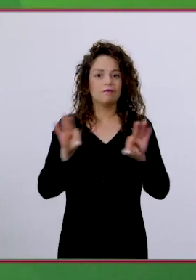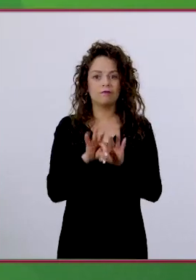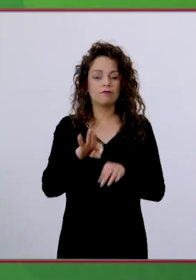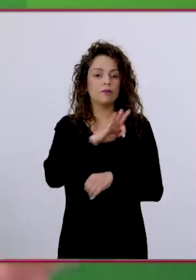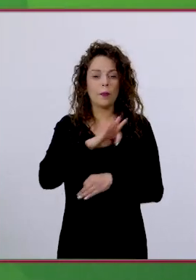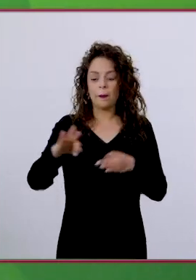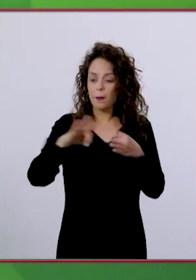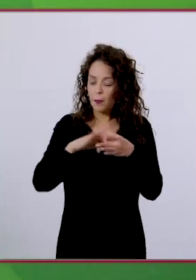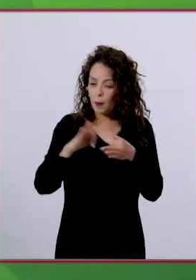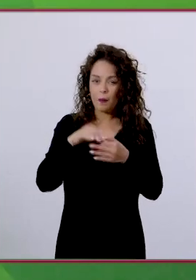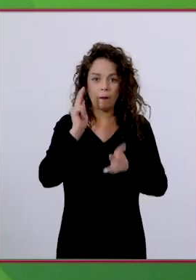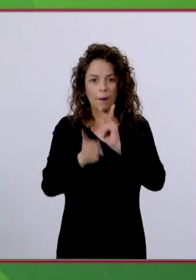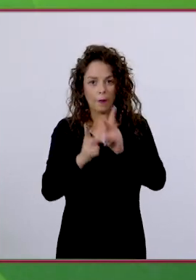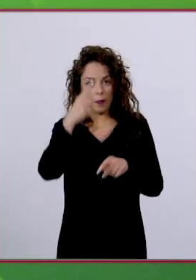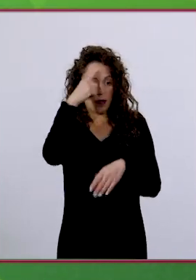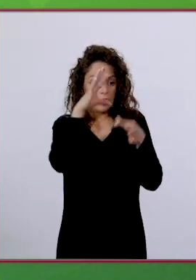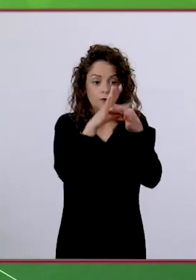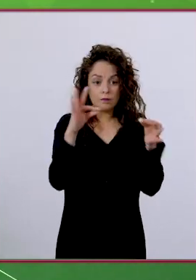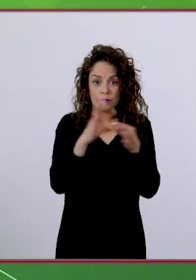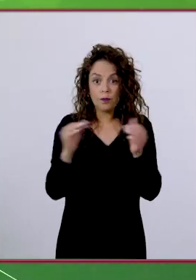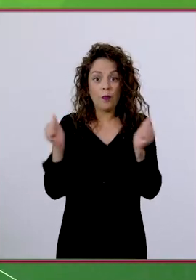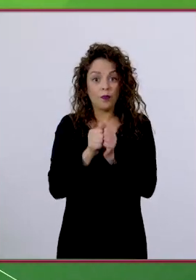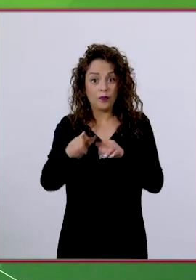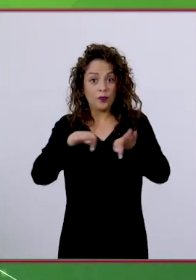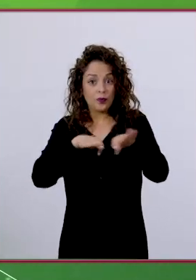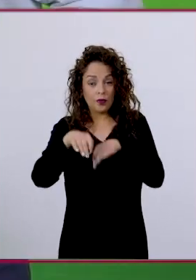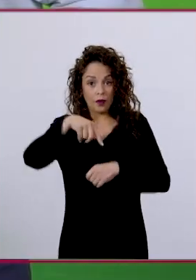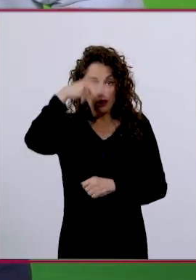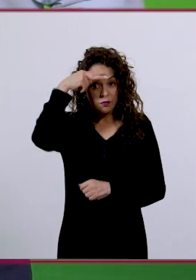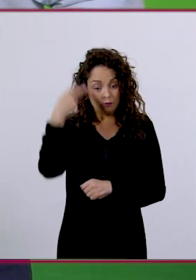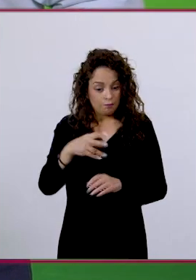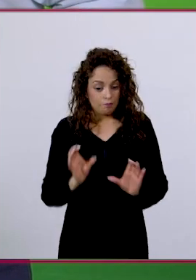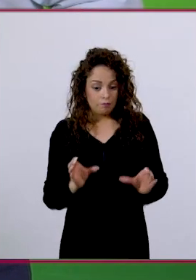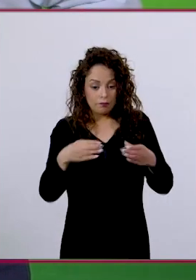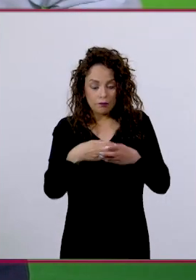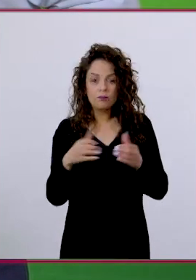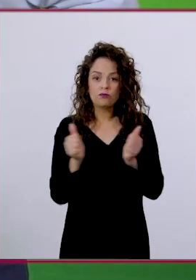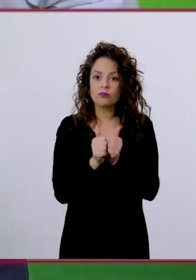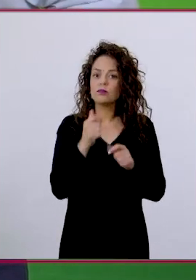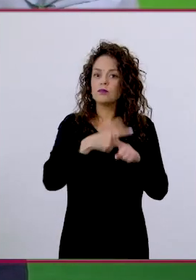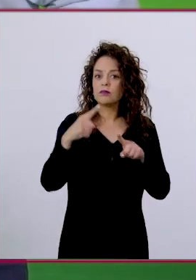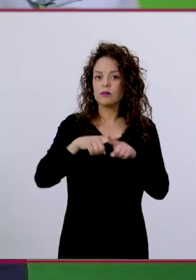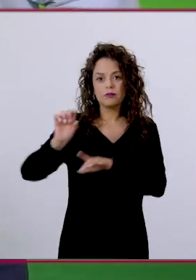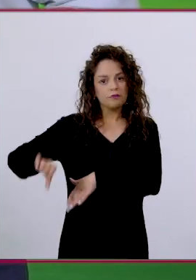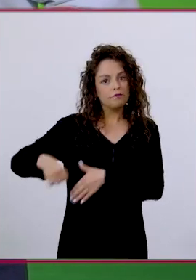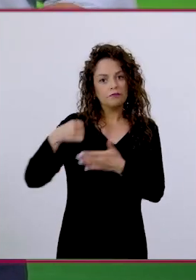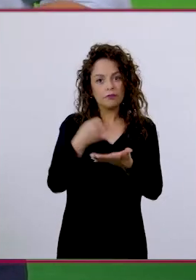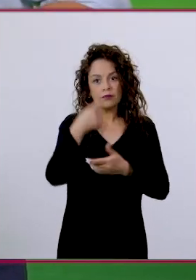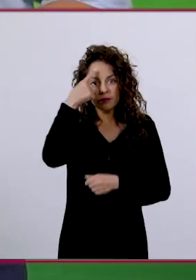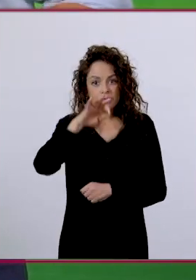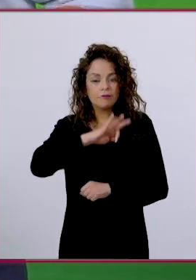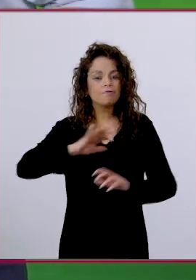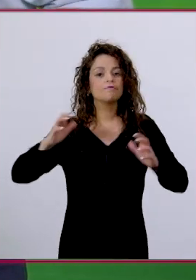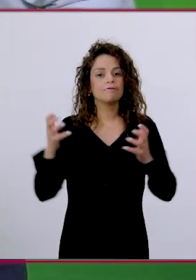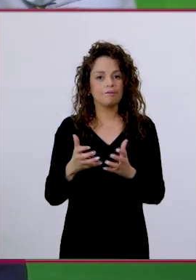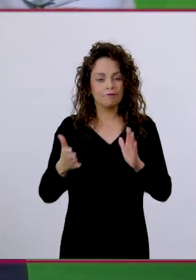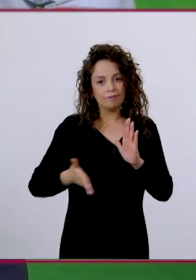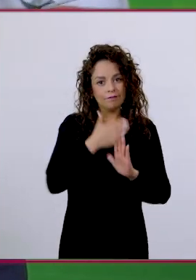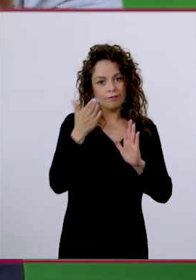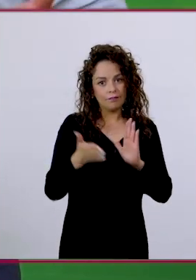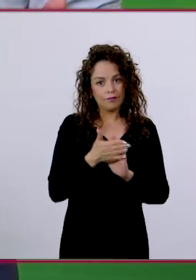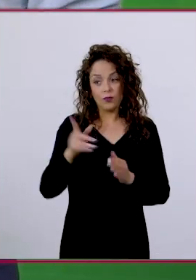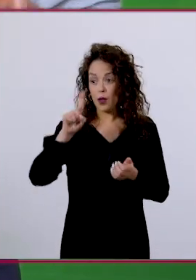para explicar a quienes forman parte de un equipo de trabajo y de una comunidad mediante recursos diversos lo que se propone realizar. Sí, es un trabajo